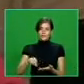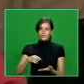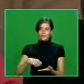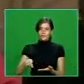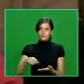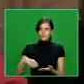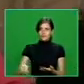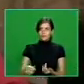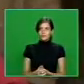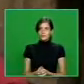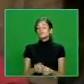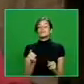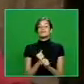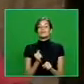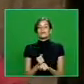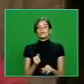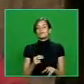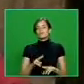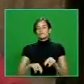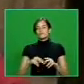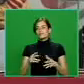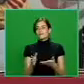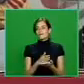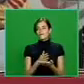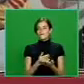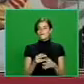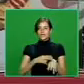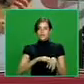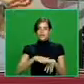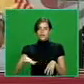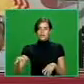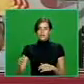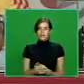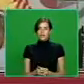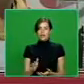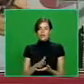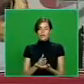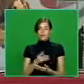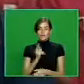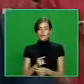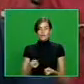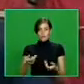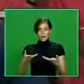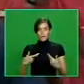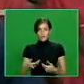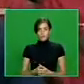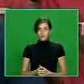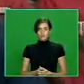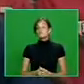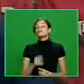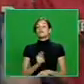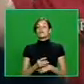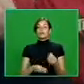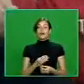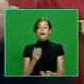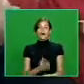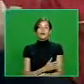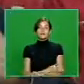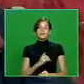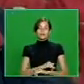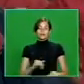escribiendo obras infantiles Dónde está el libro tiene que llegar dámelo no tiene que llegar antes de terminar